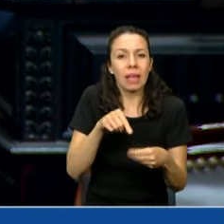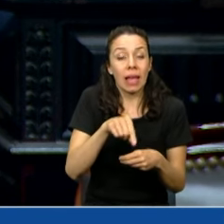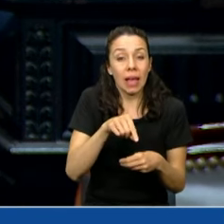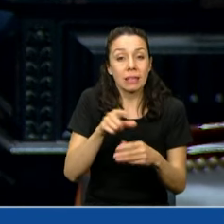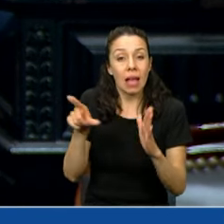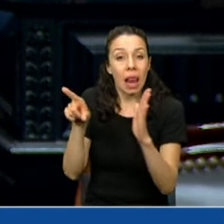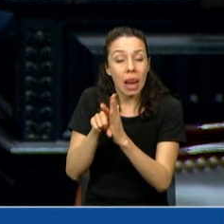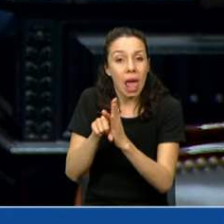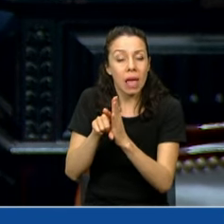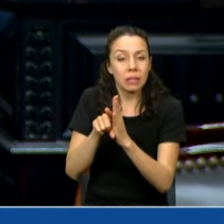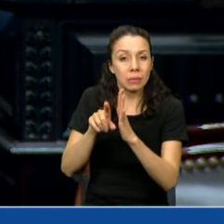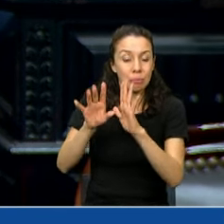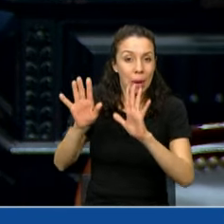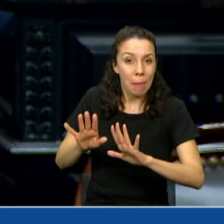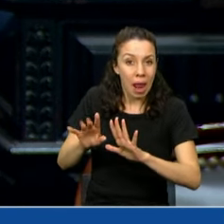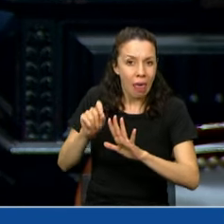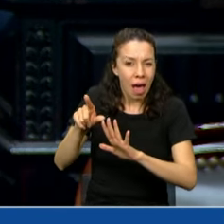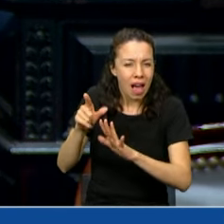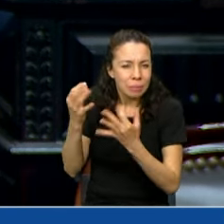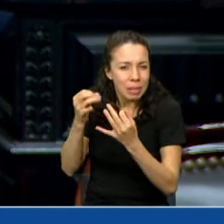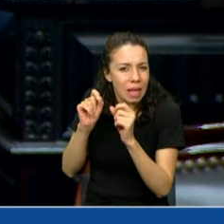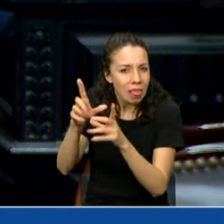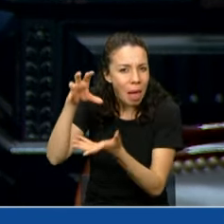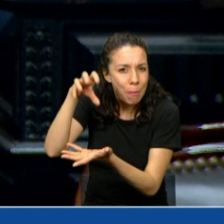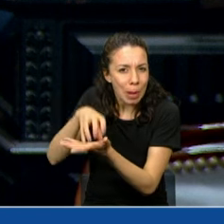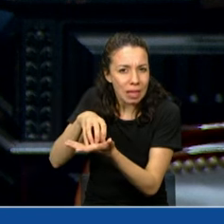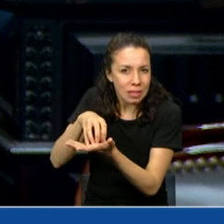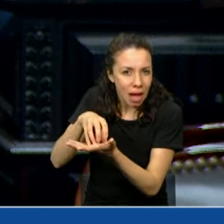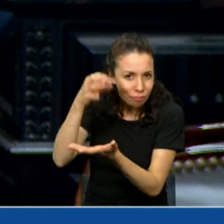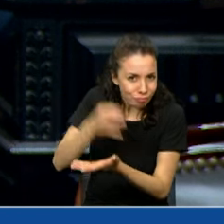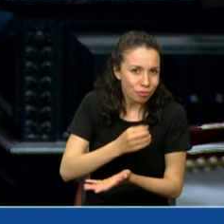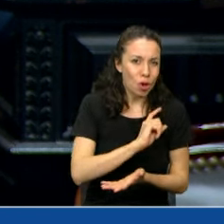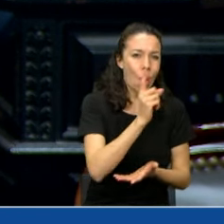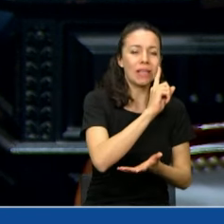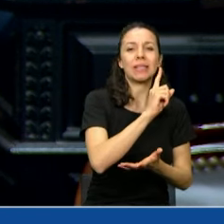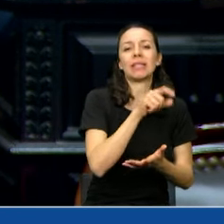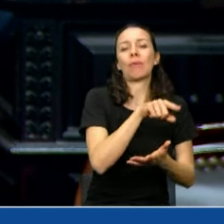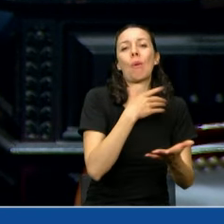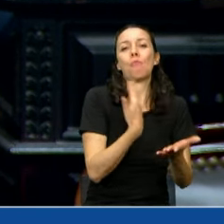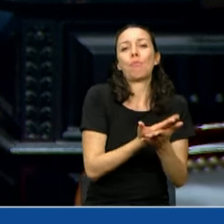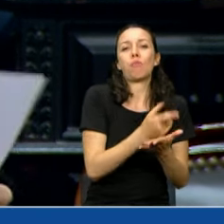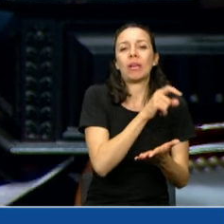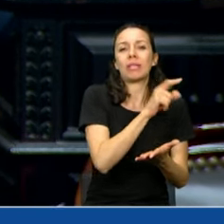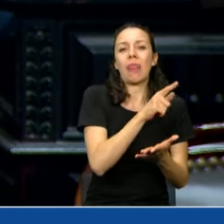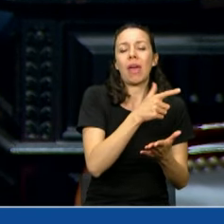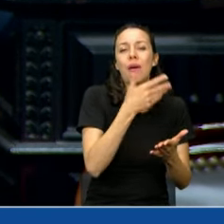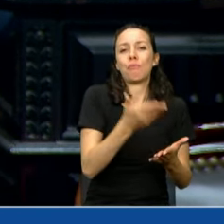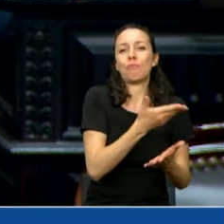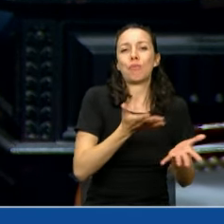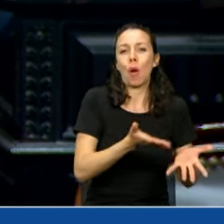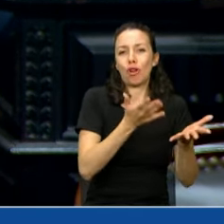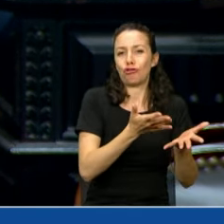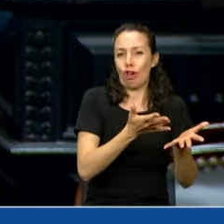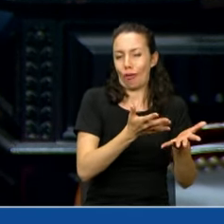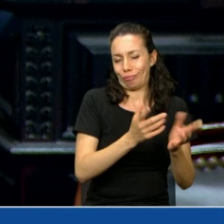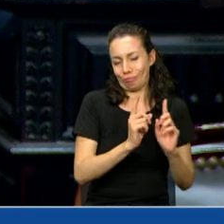empresa y no una una política de promoción como decía el poder ejecutivo se han mencionado muchas cosas